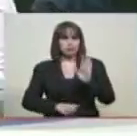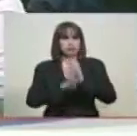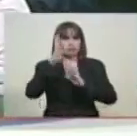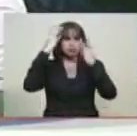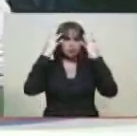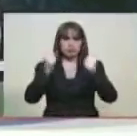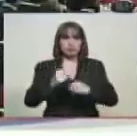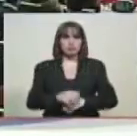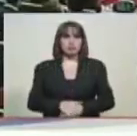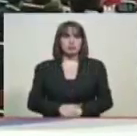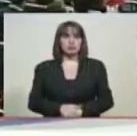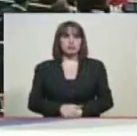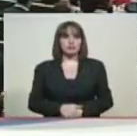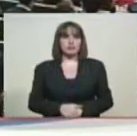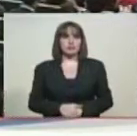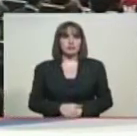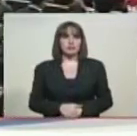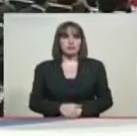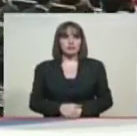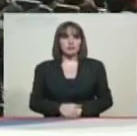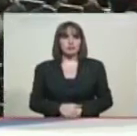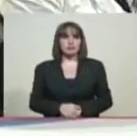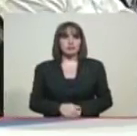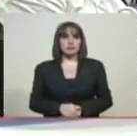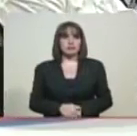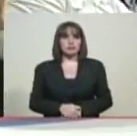es uno de los objetivos que tenemos